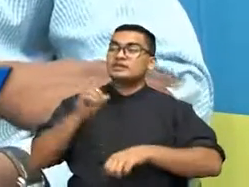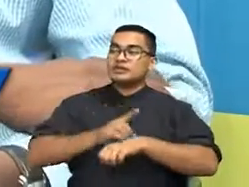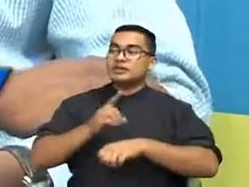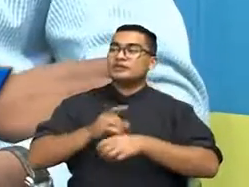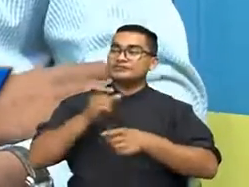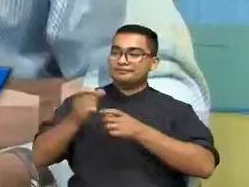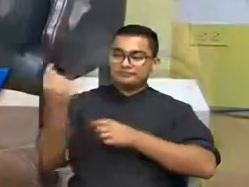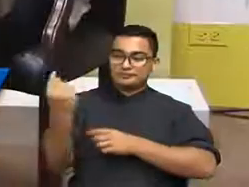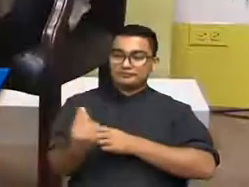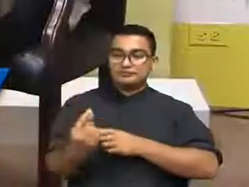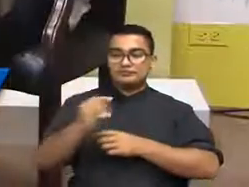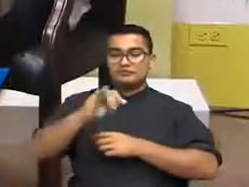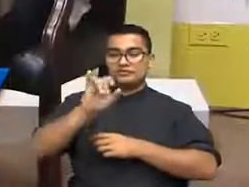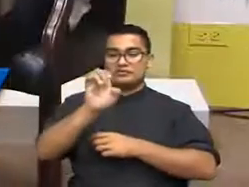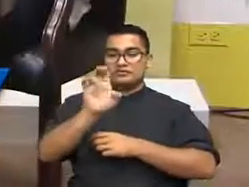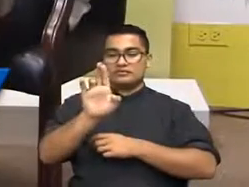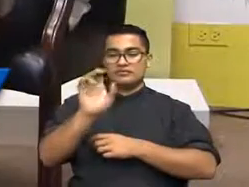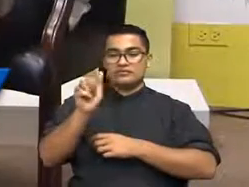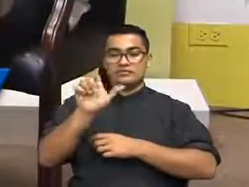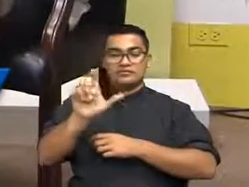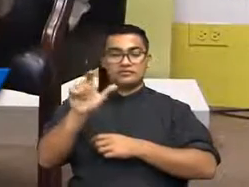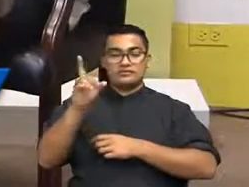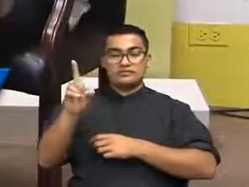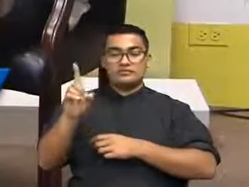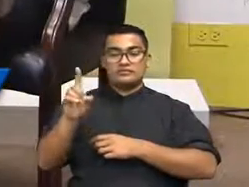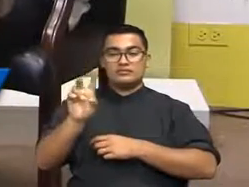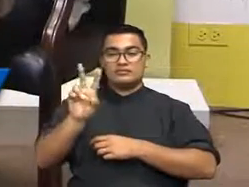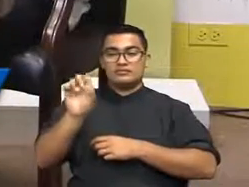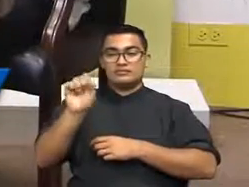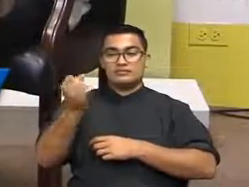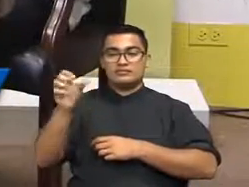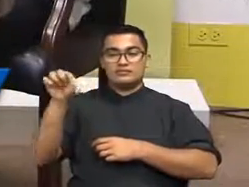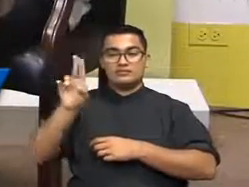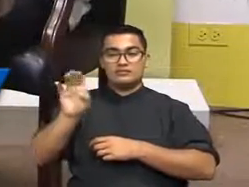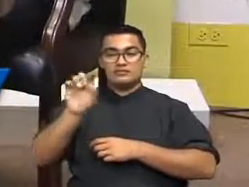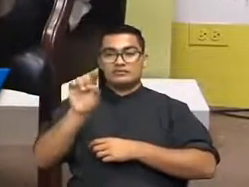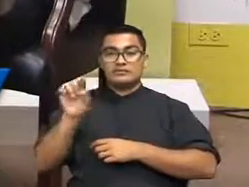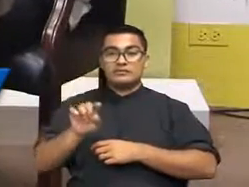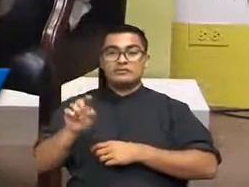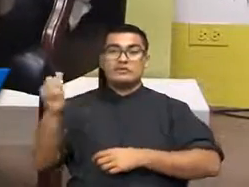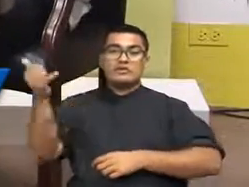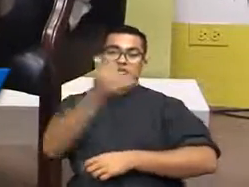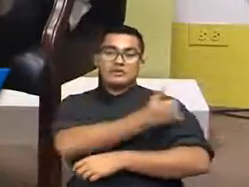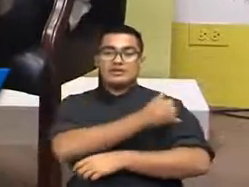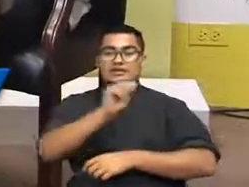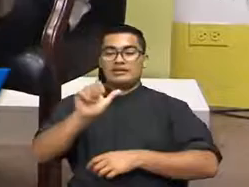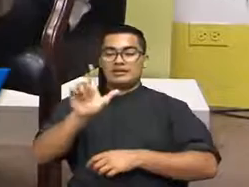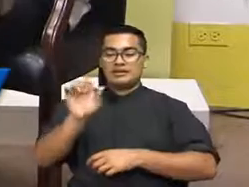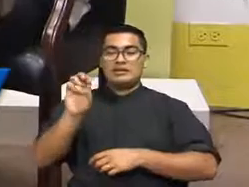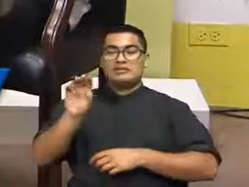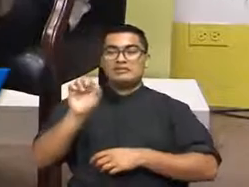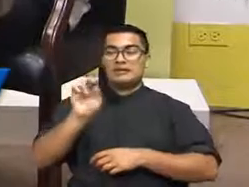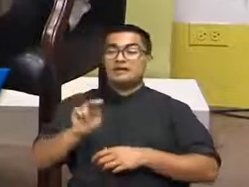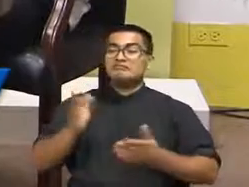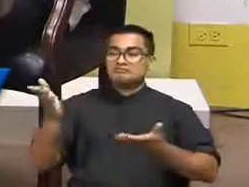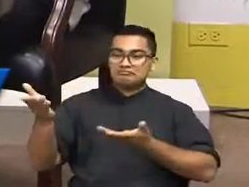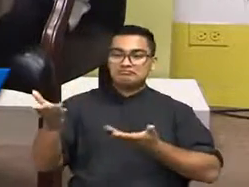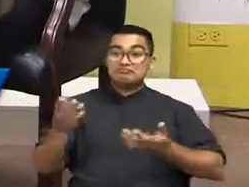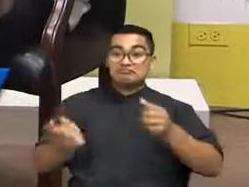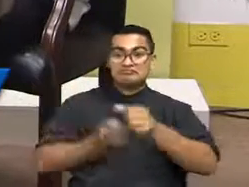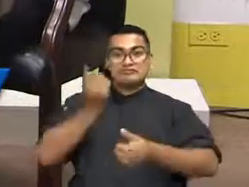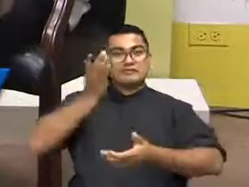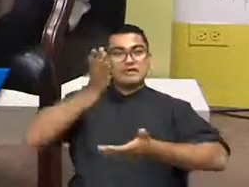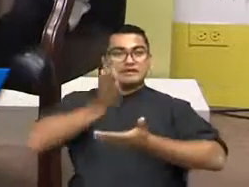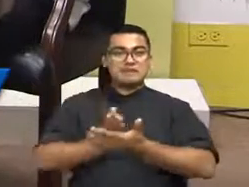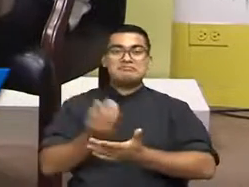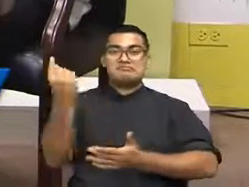Alemán Nicaragüense. Bienvenido, doctor, mucho gusto. Me dice que es primera vez que está en un programa de televisión. Así que bienvenido doblemente. Primera vez en el